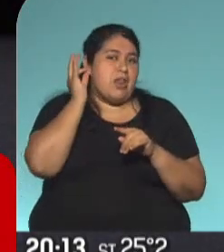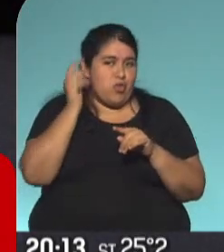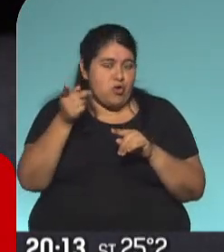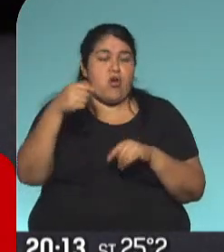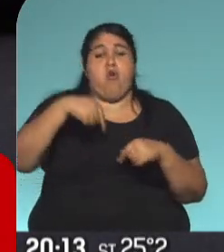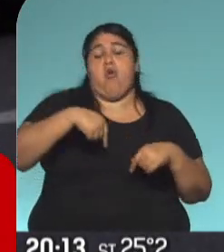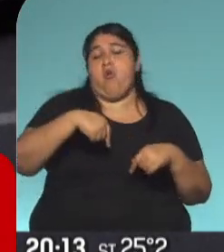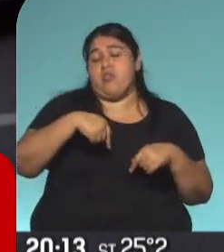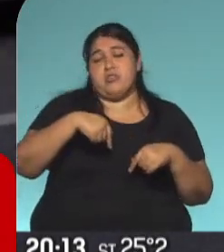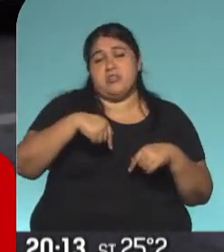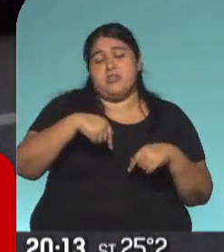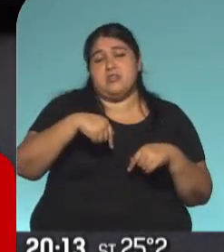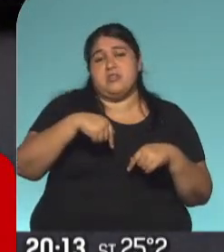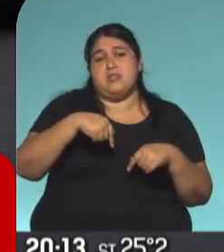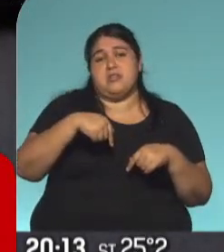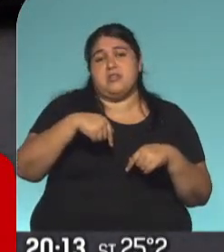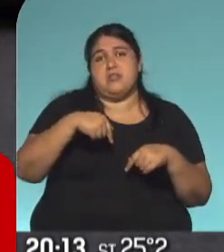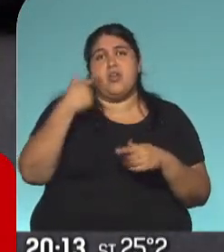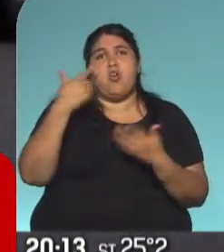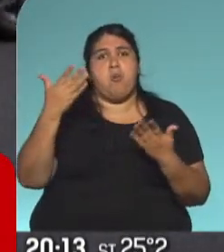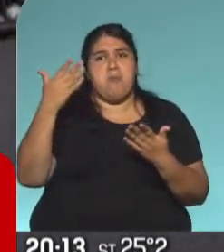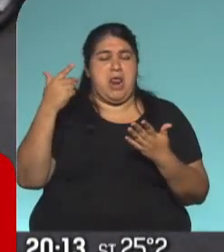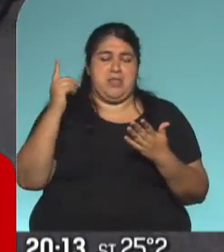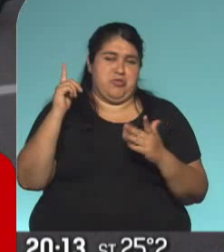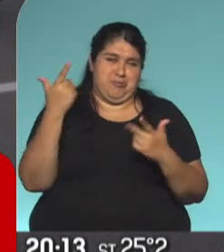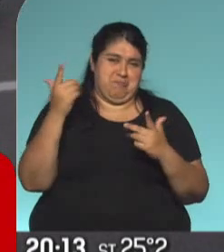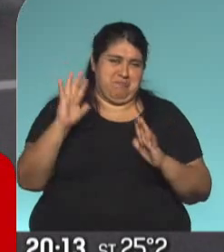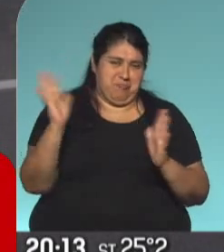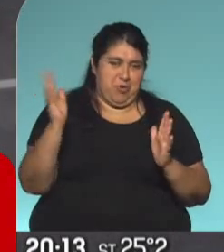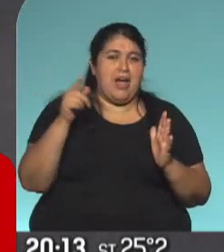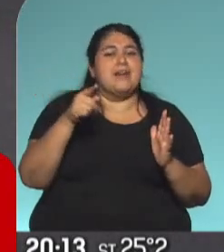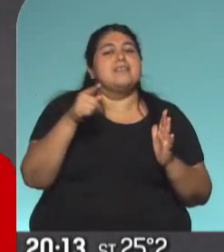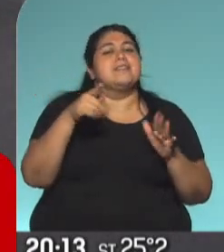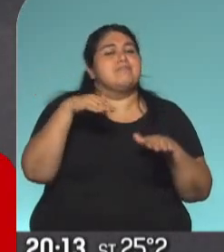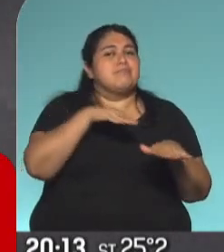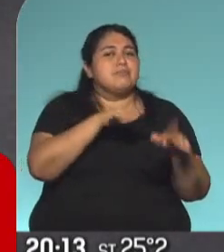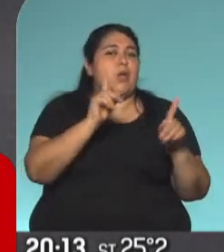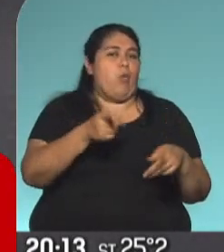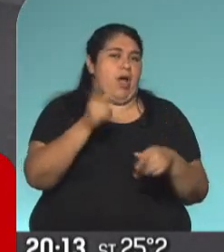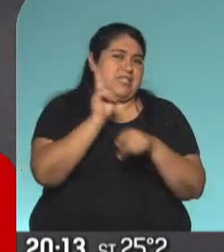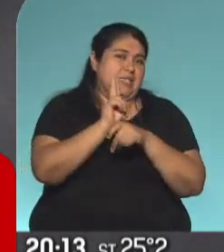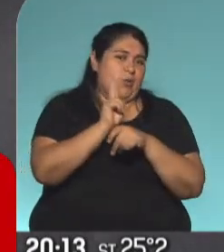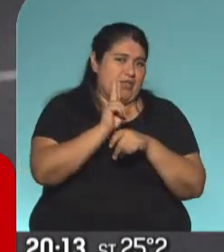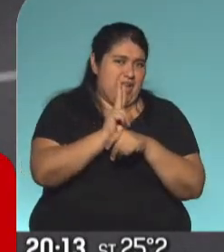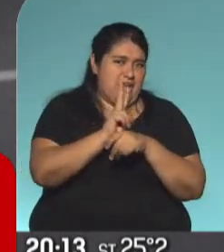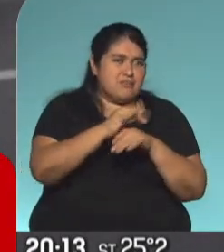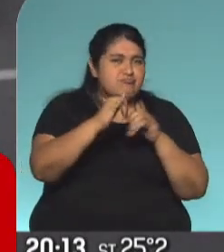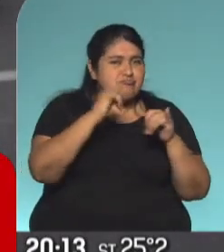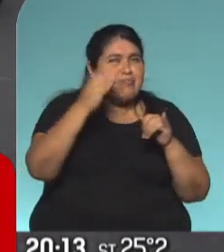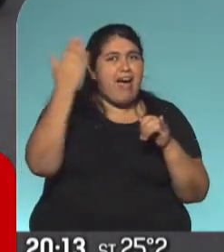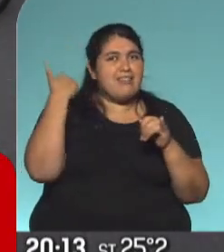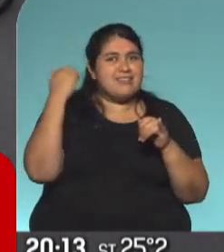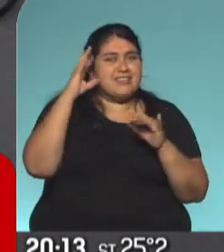hoy no tuvo comparación, más allá de que existía un operativo de seguridad recordando aquel día.